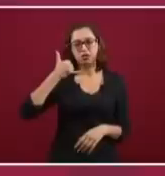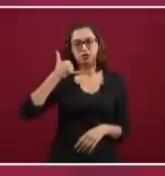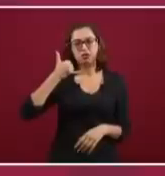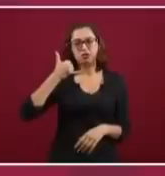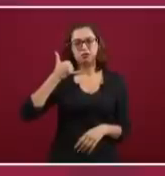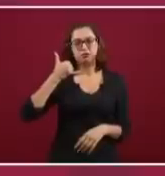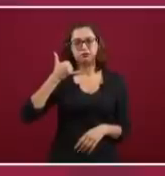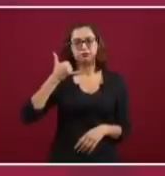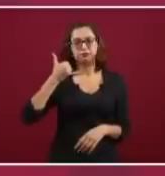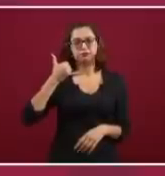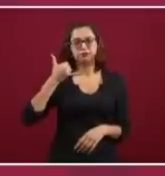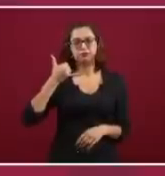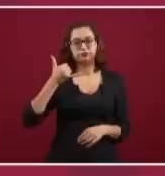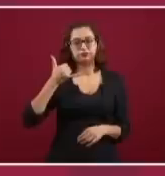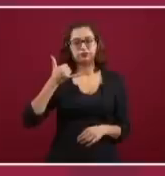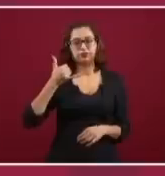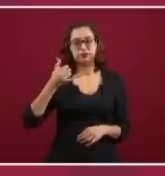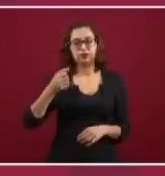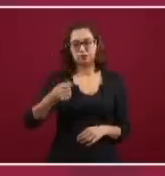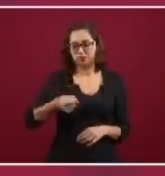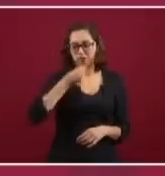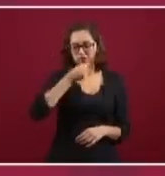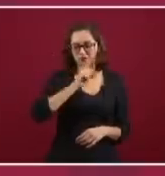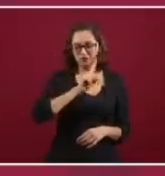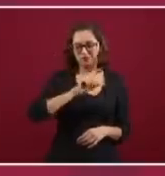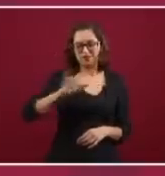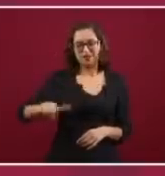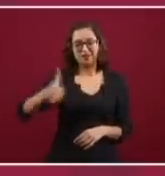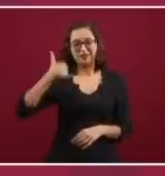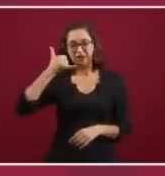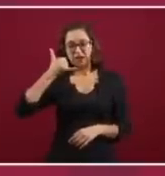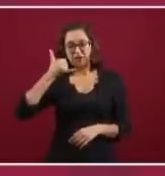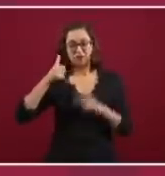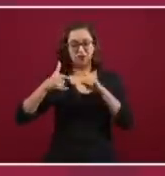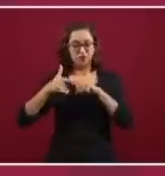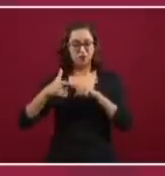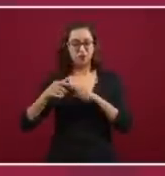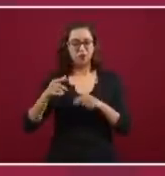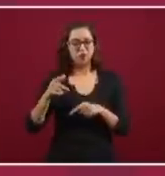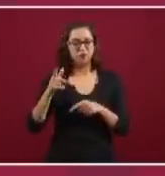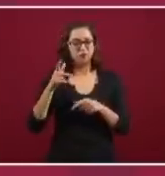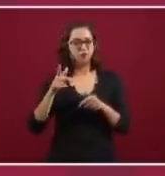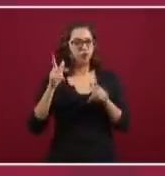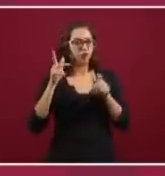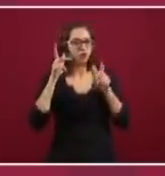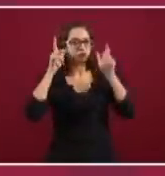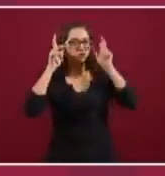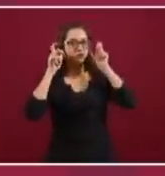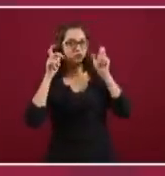no los micrófonos, los teléfonos son micrófonos.